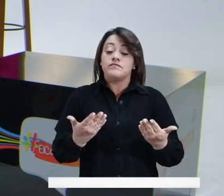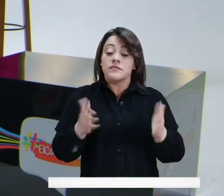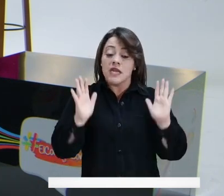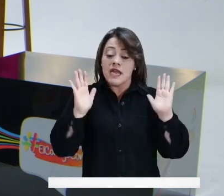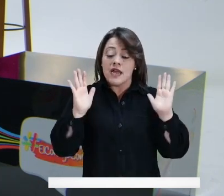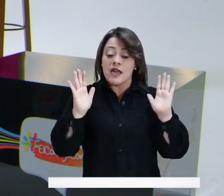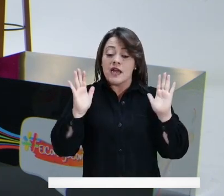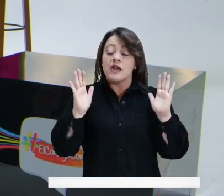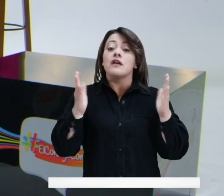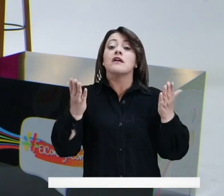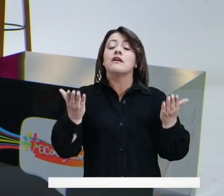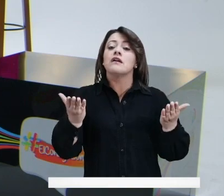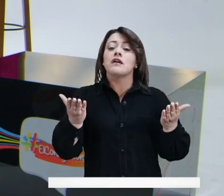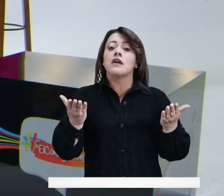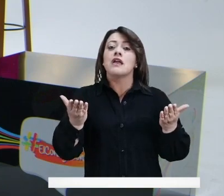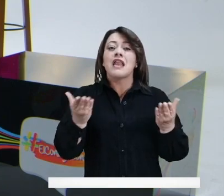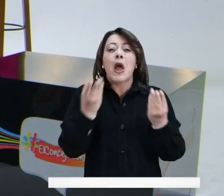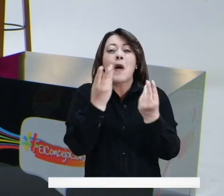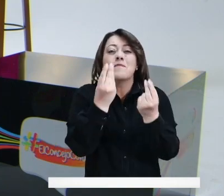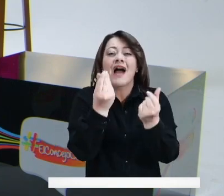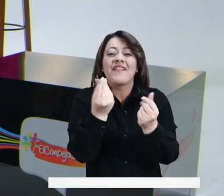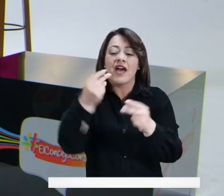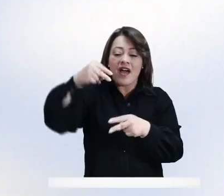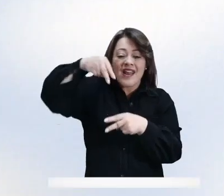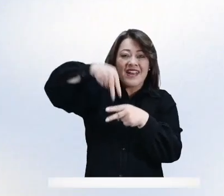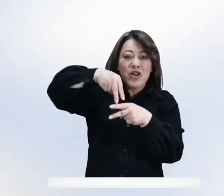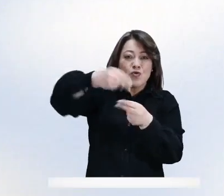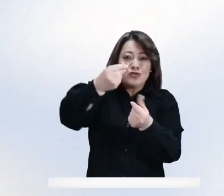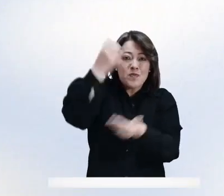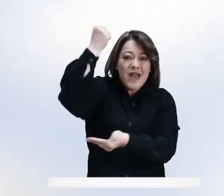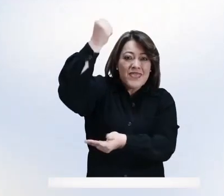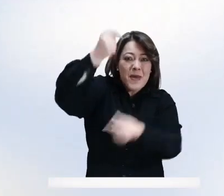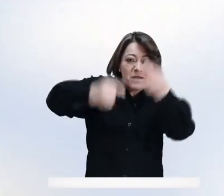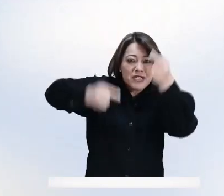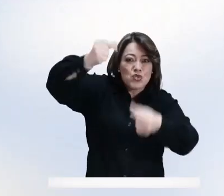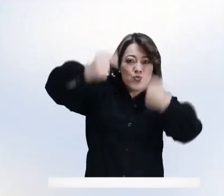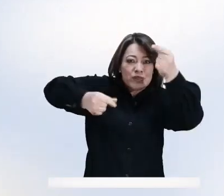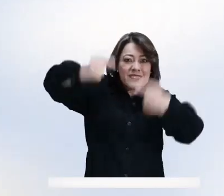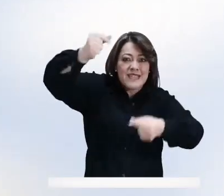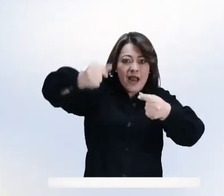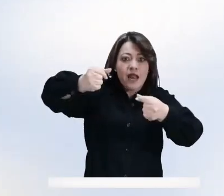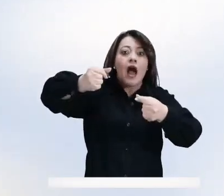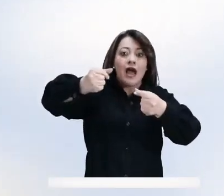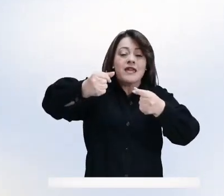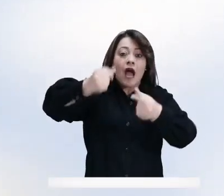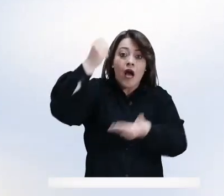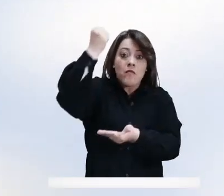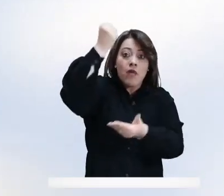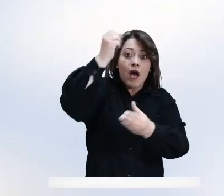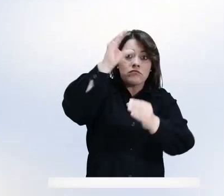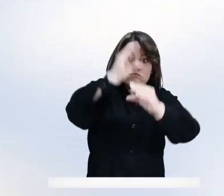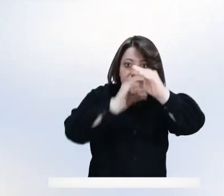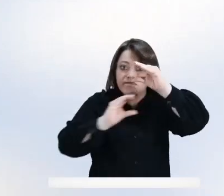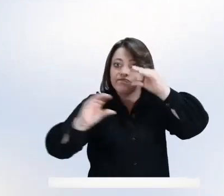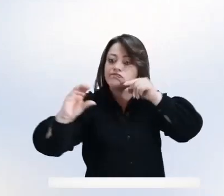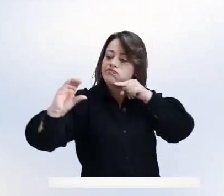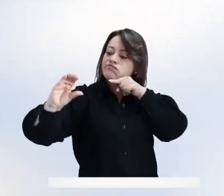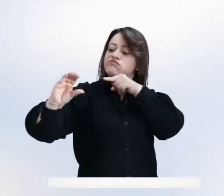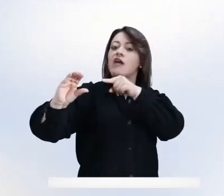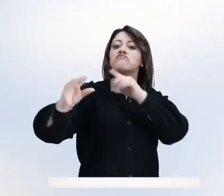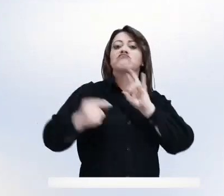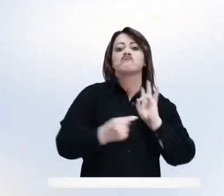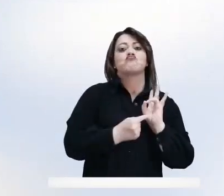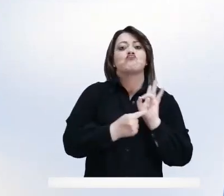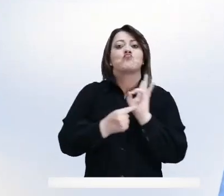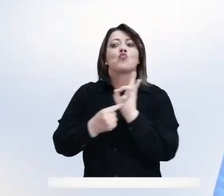tratar de que los recursos y la ejecución presupuestal se utilicen en